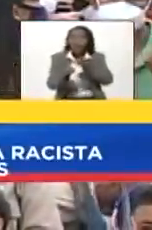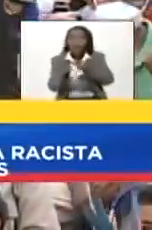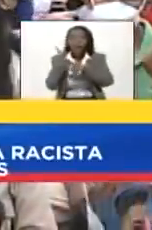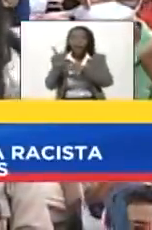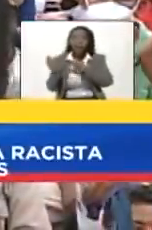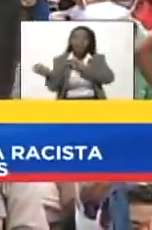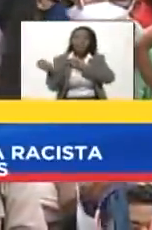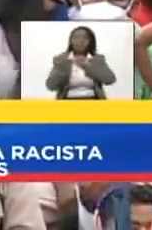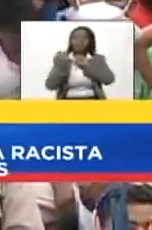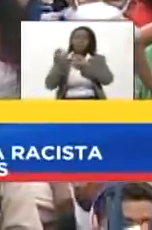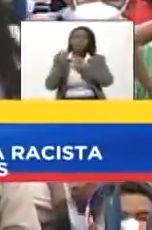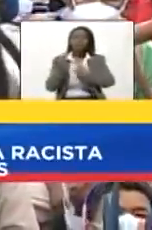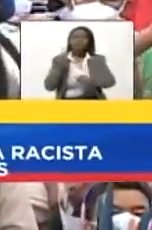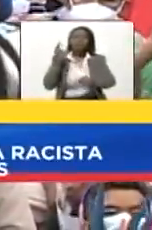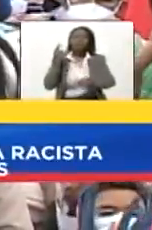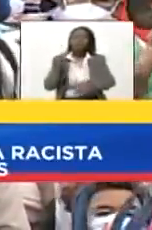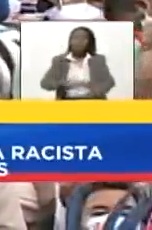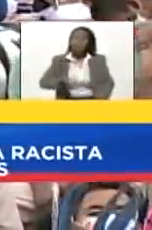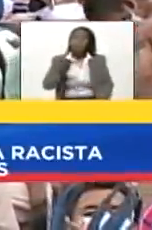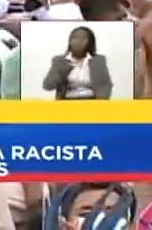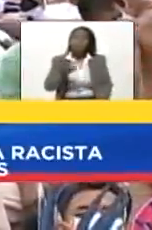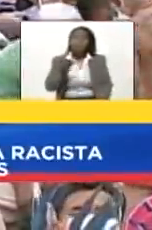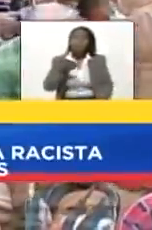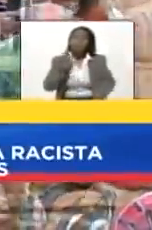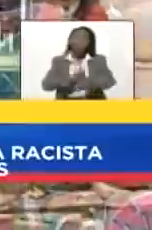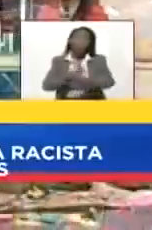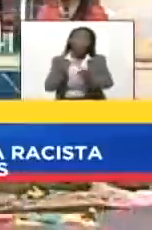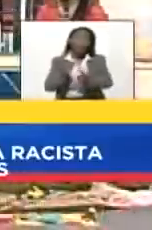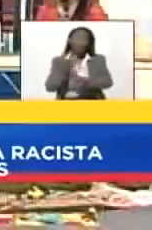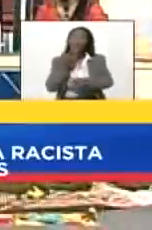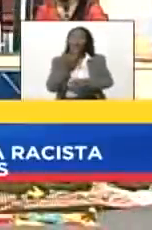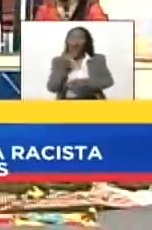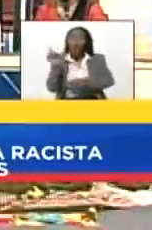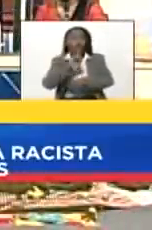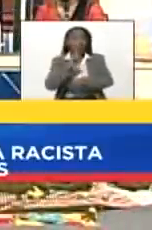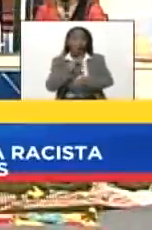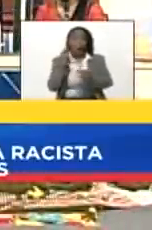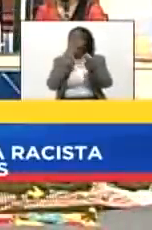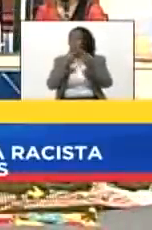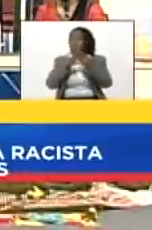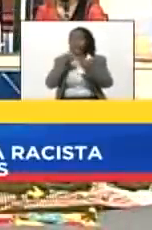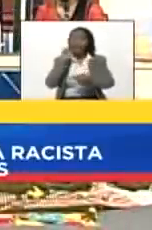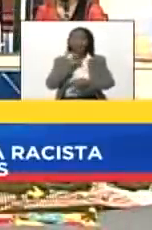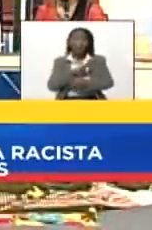muy importantes, porque el que no conoce su historia,